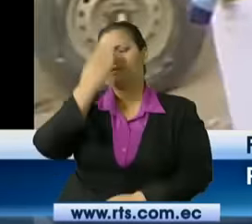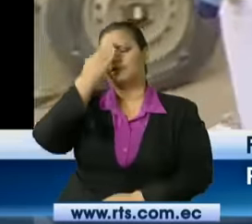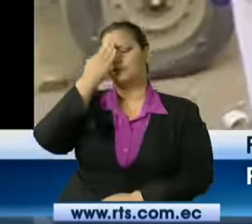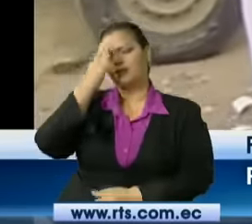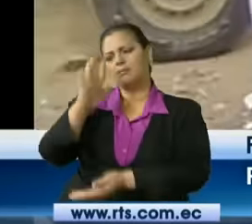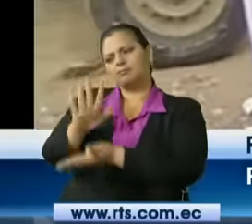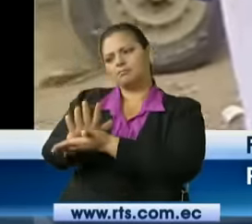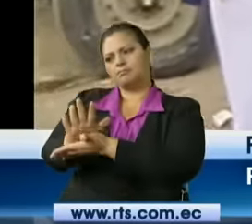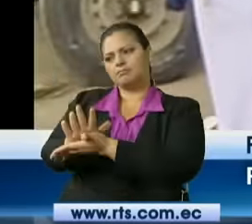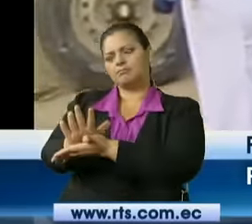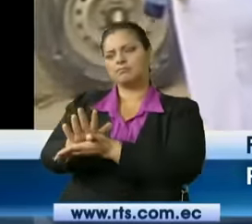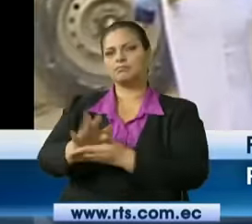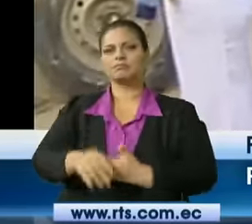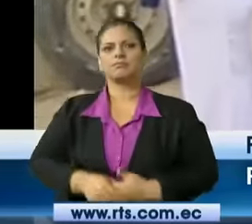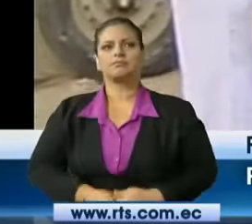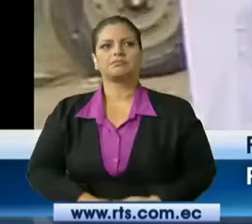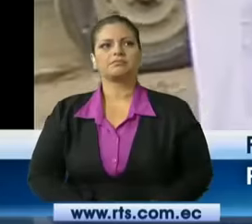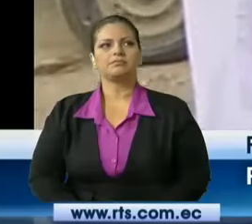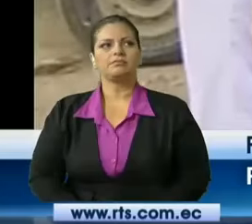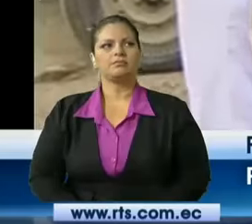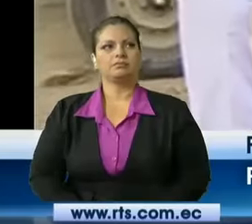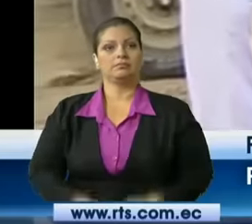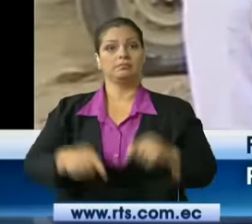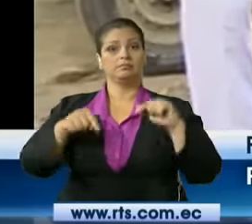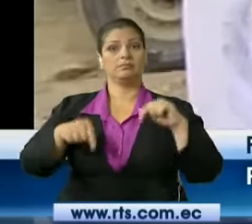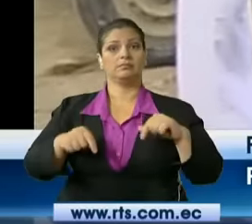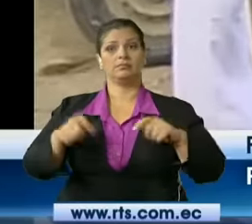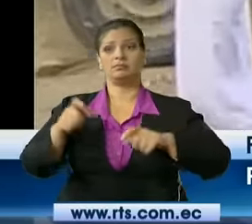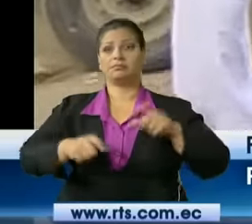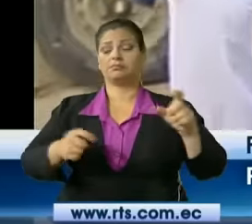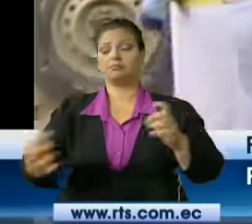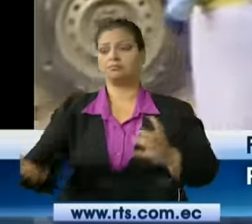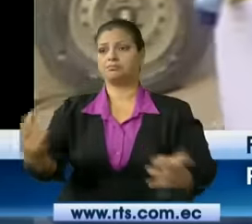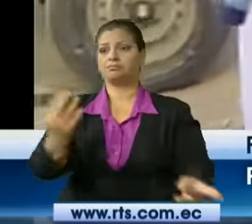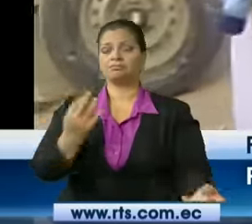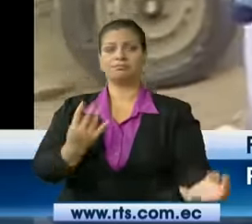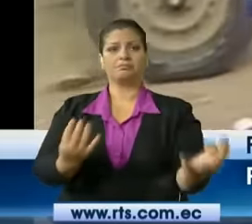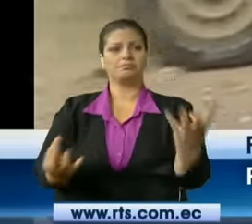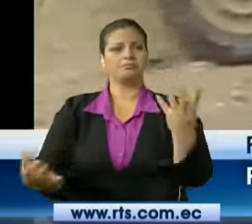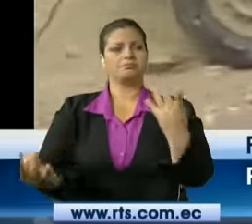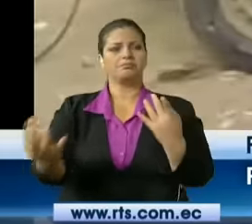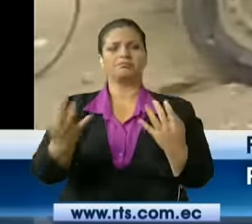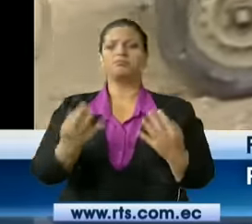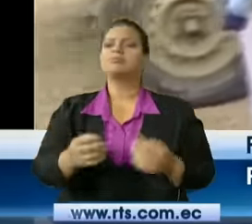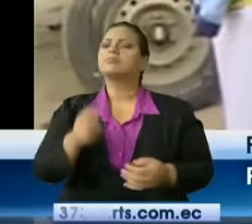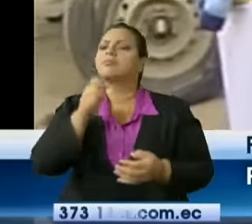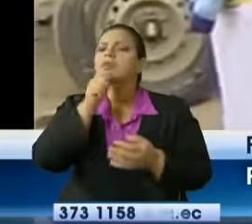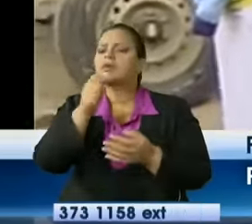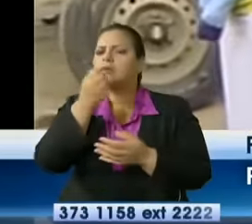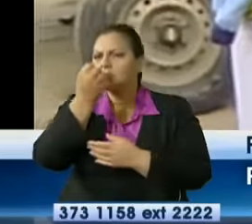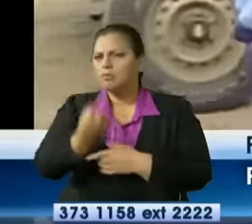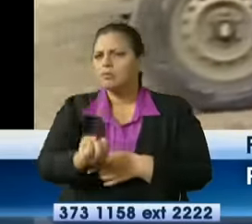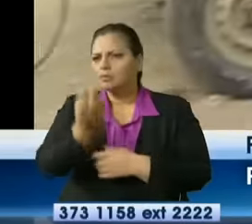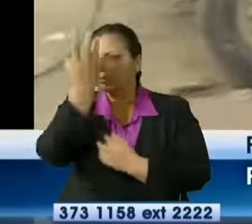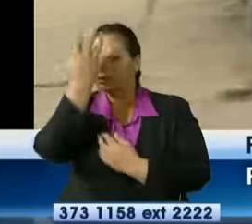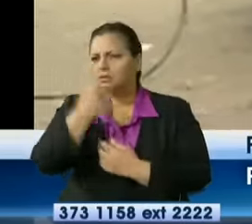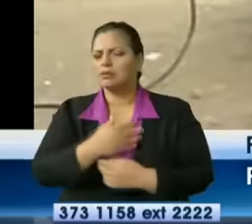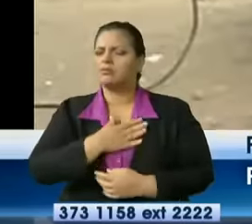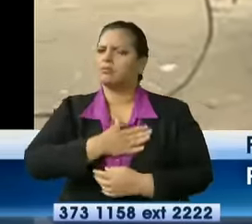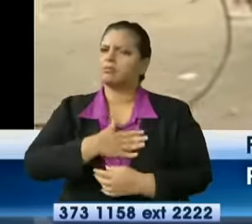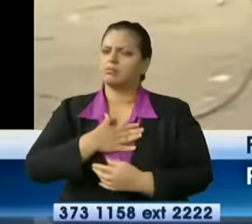también vecinos, moradores, transeúntes, gente del sector. Señor, buenos días. Oiga, cuénteme,